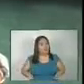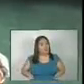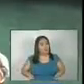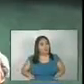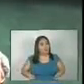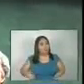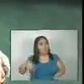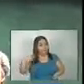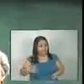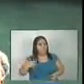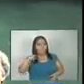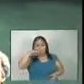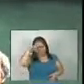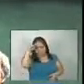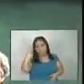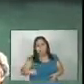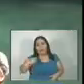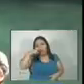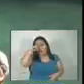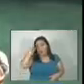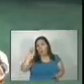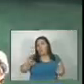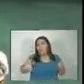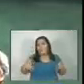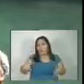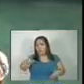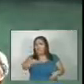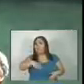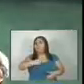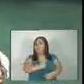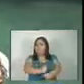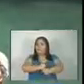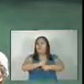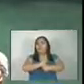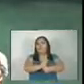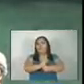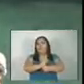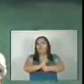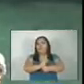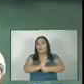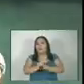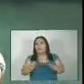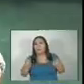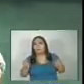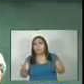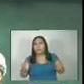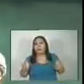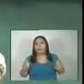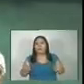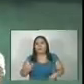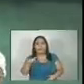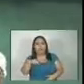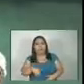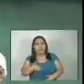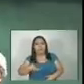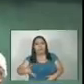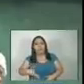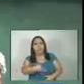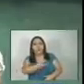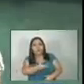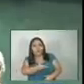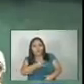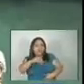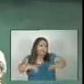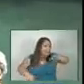está esmerando, pues, porque haya seguridad, porque aquí también los que nos metemos a estas